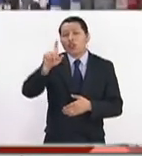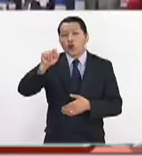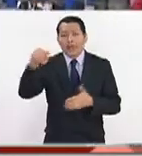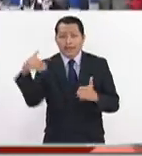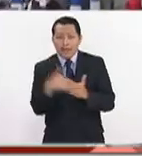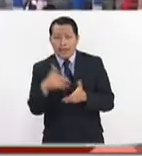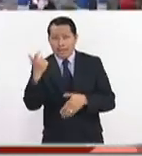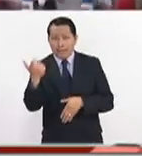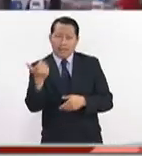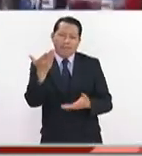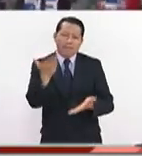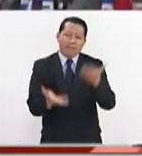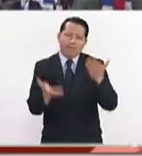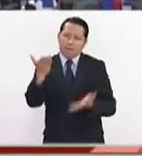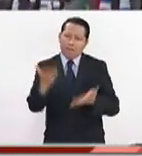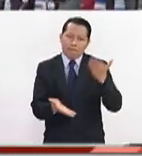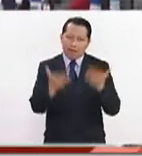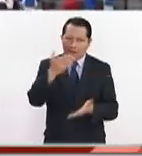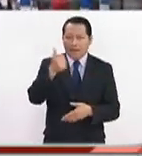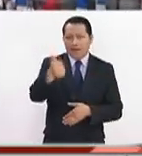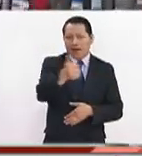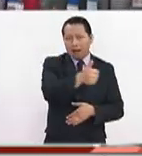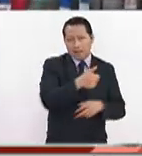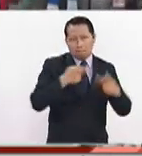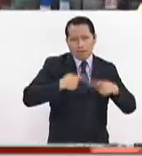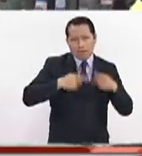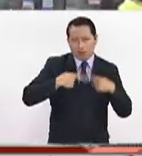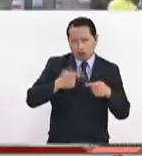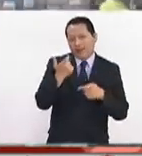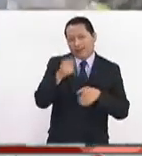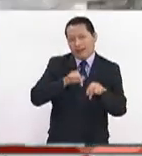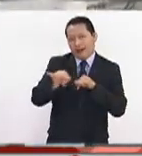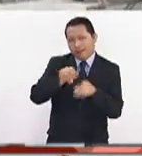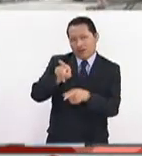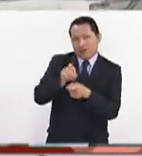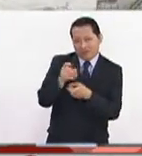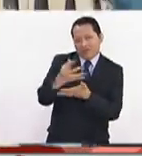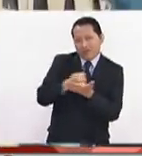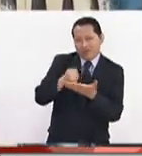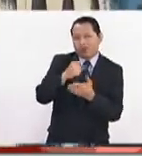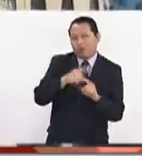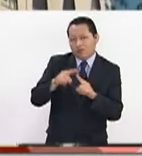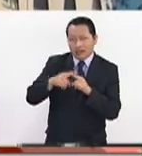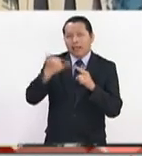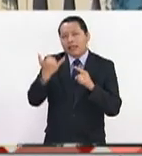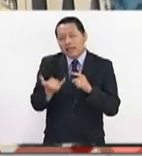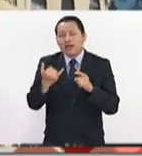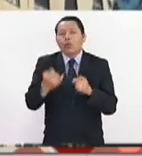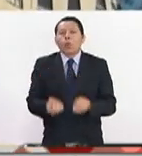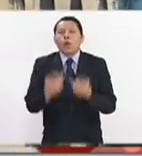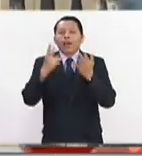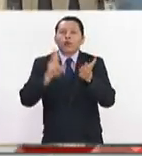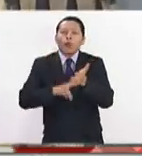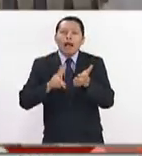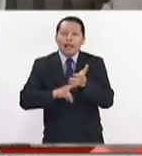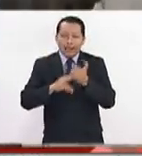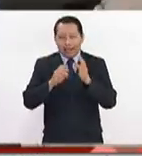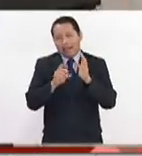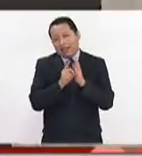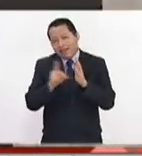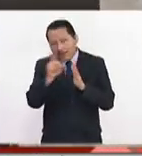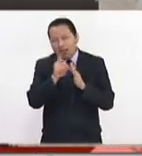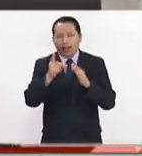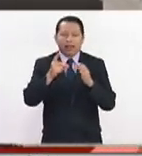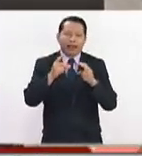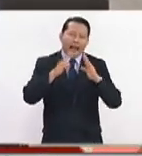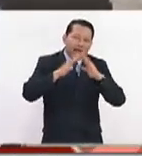dependiendo el ingreso que se tenga y dependiendo el contexto y dependiendo también el costo de la propiedad. Y número dos, vamos a